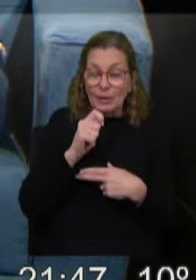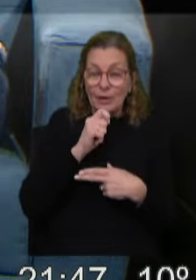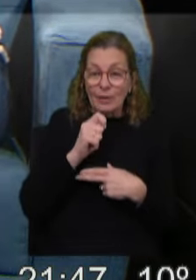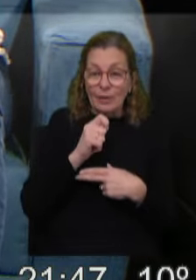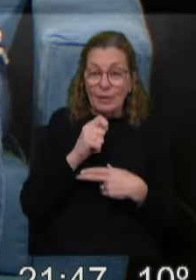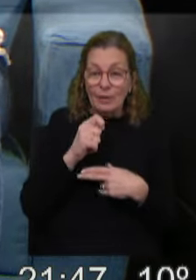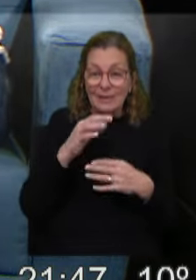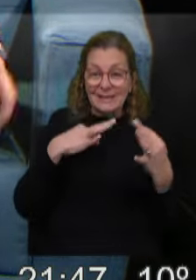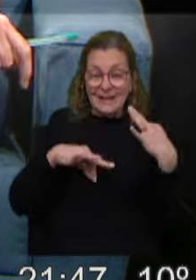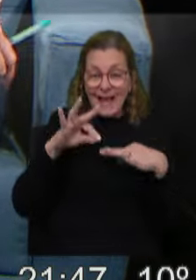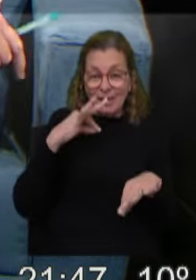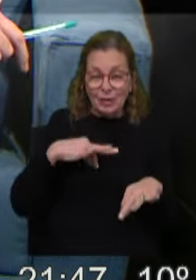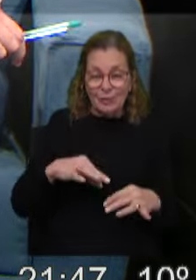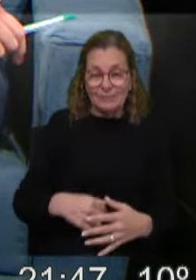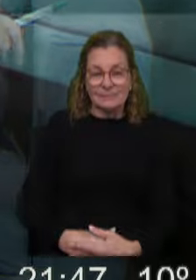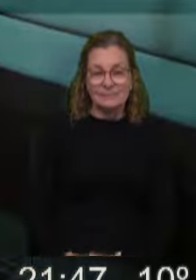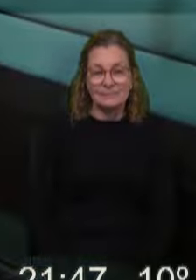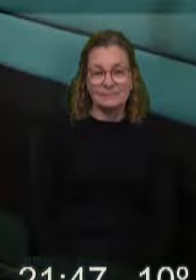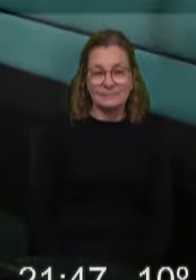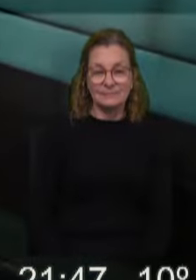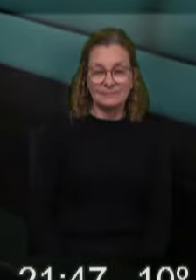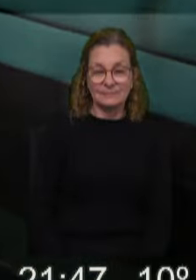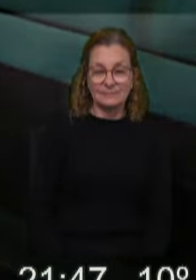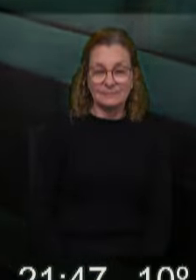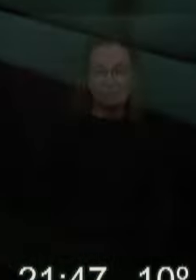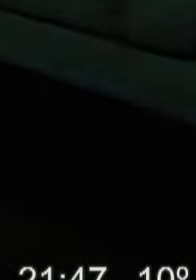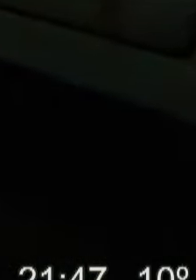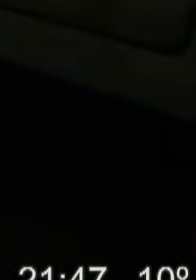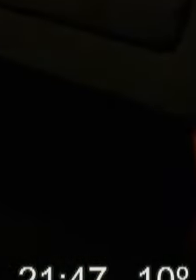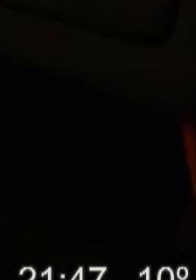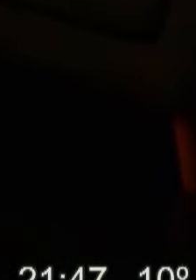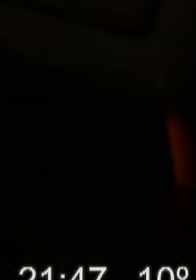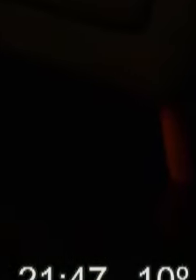obra ensayo que hizo Lucila. Se ha desenrollado.